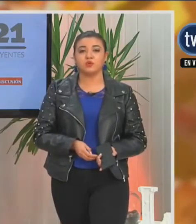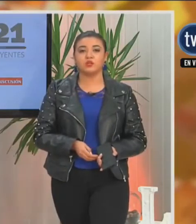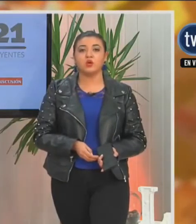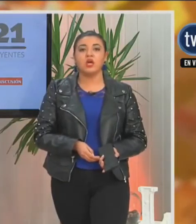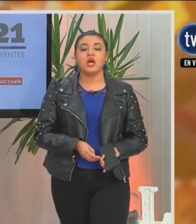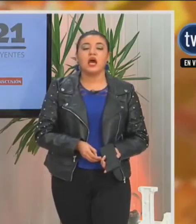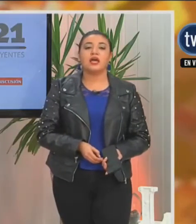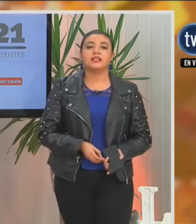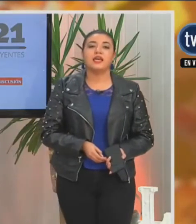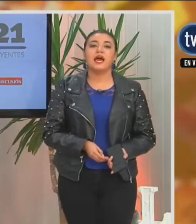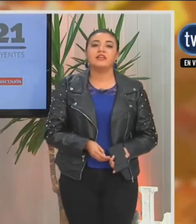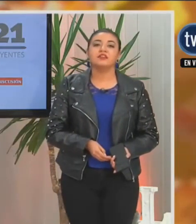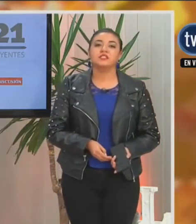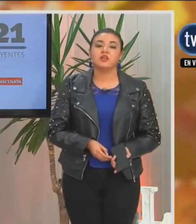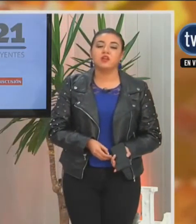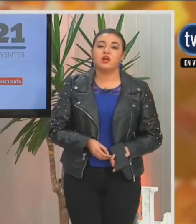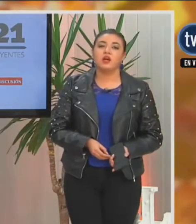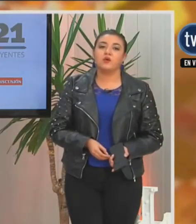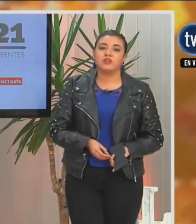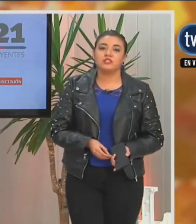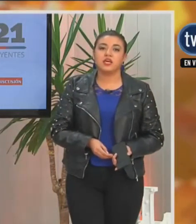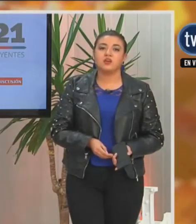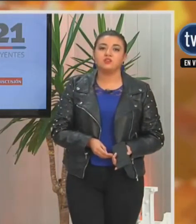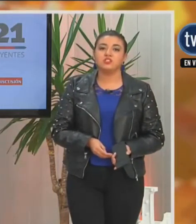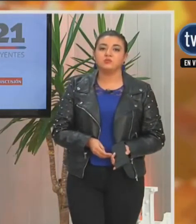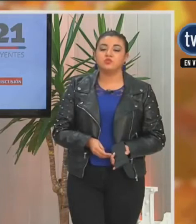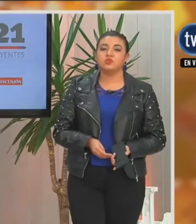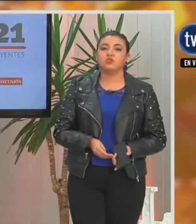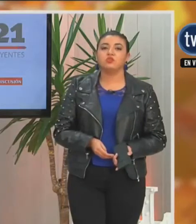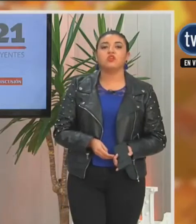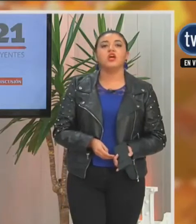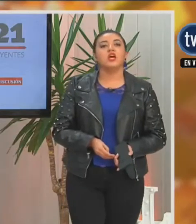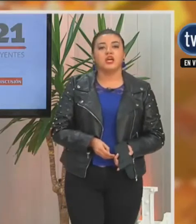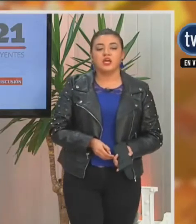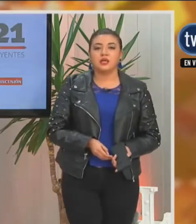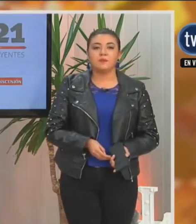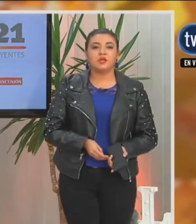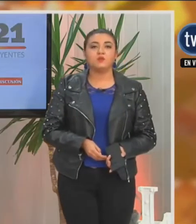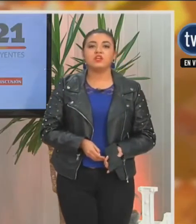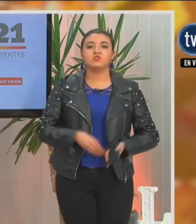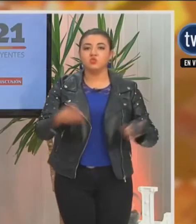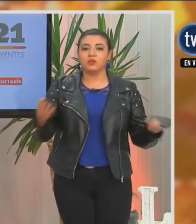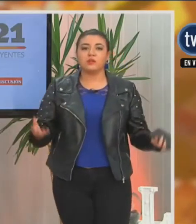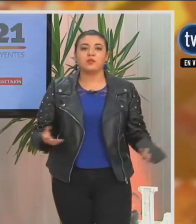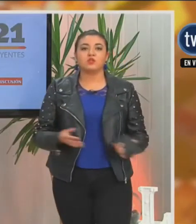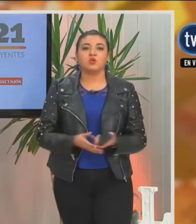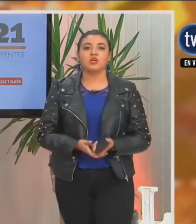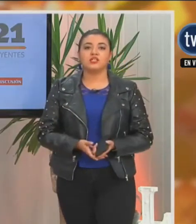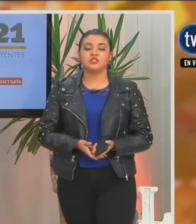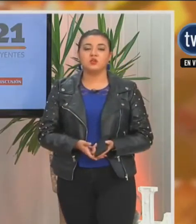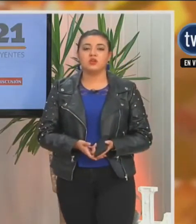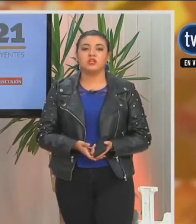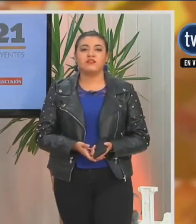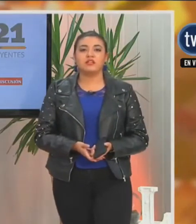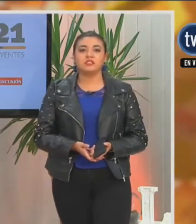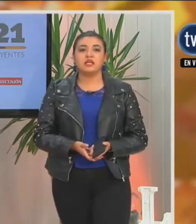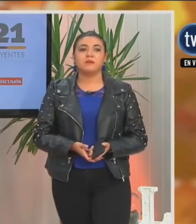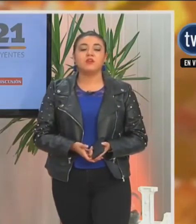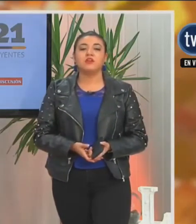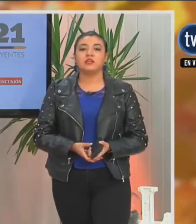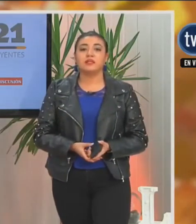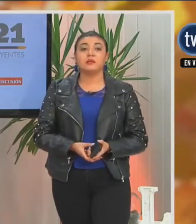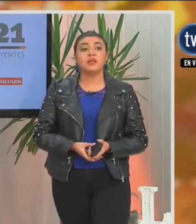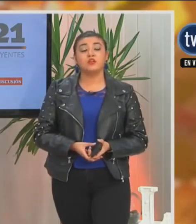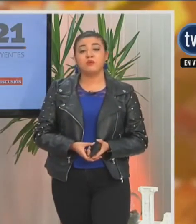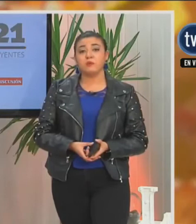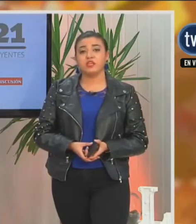por supuesto, a este aniversario de la Universidad de Concepción con también un resumen respecto a todo lo que ha sido este avance en medio